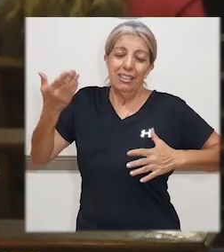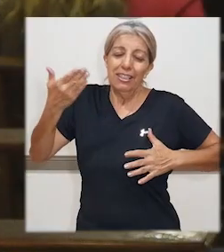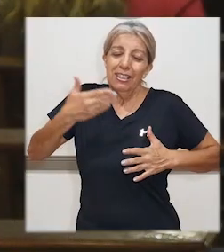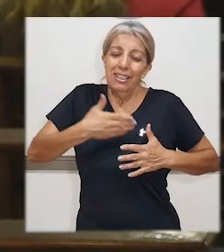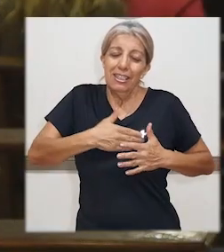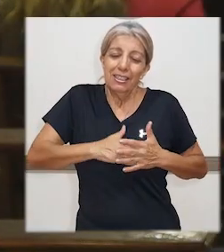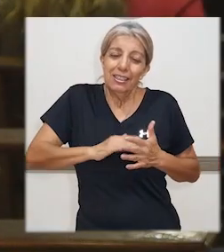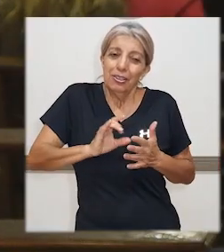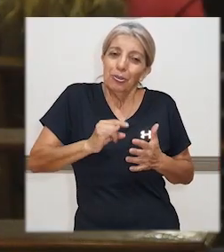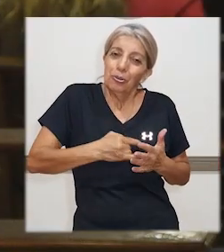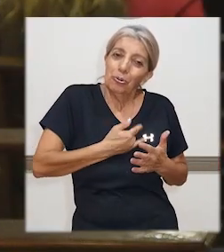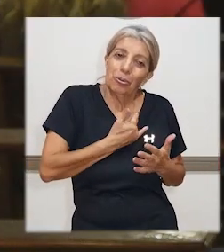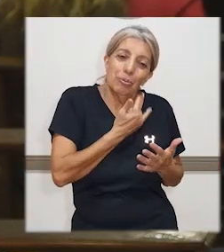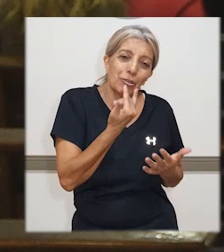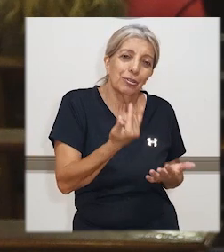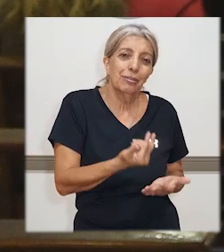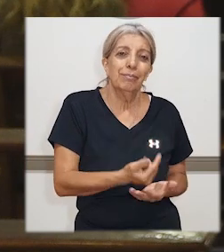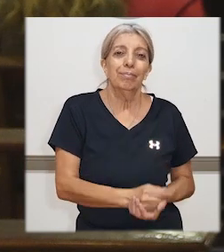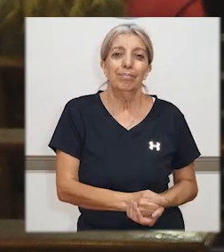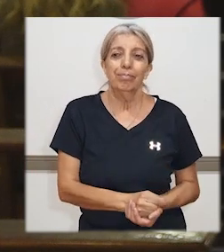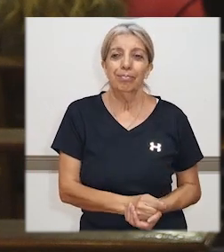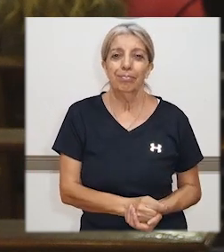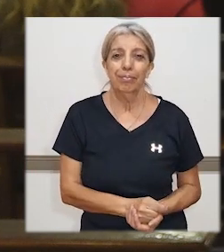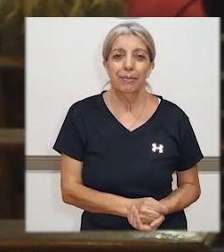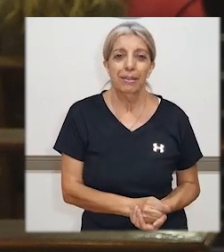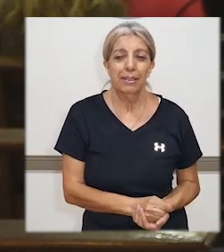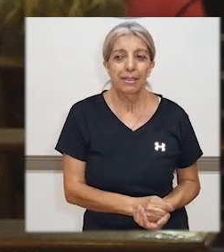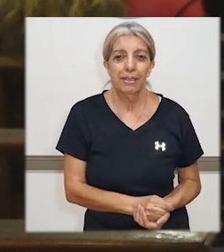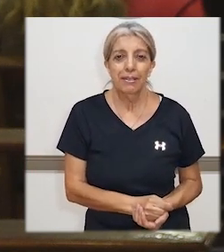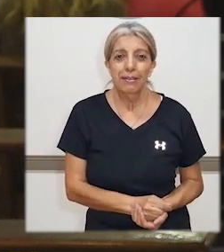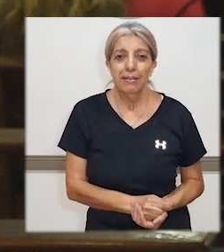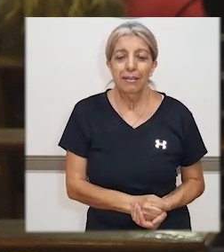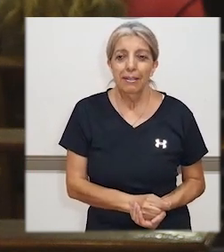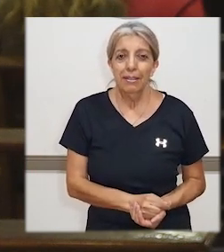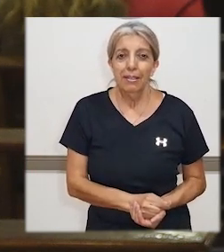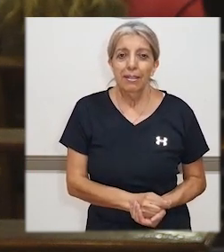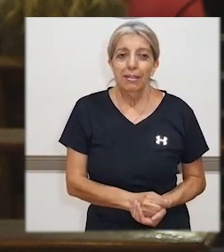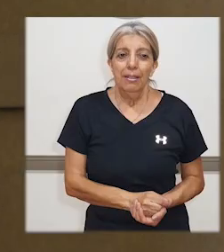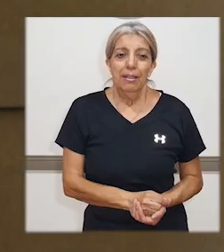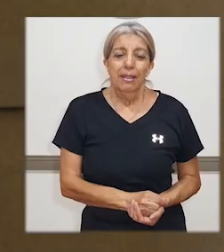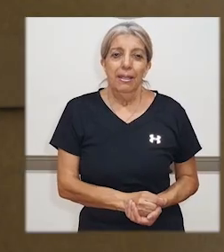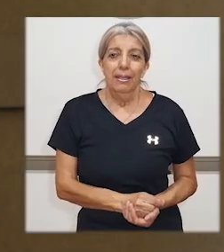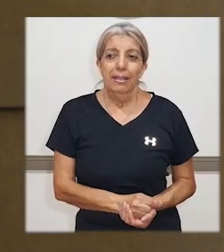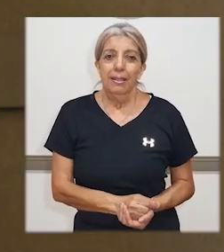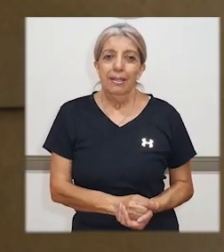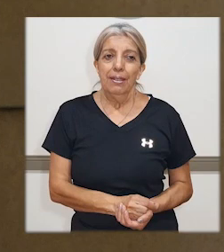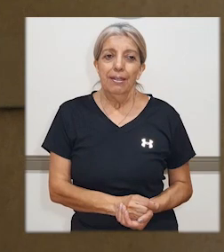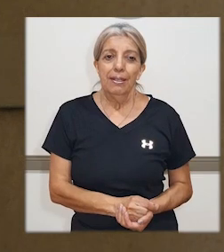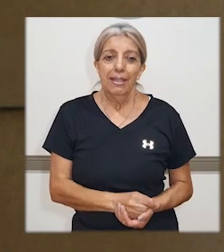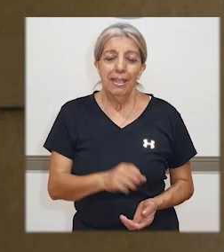este tiempo de renovación, bajo el lema que ha brotado de la cita del profeta Isaías. El profeta nos